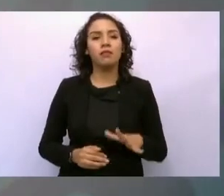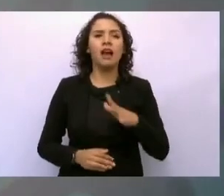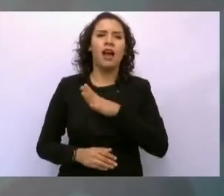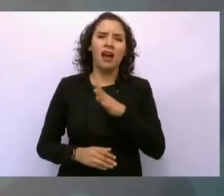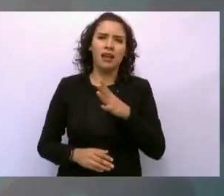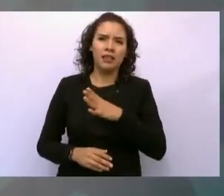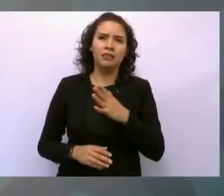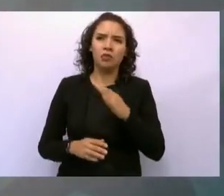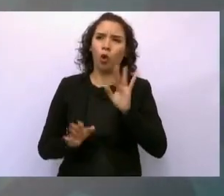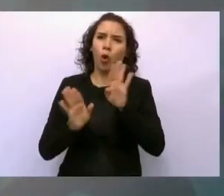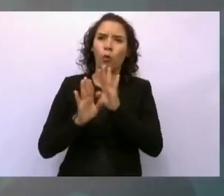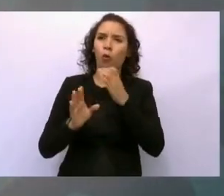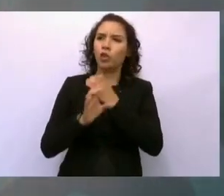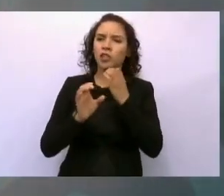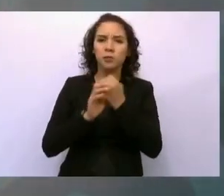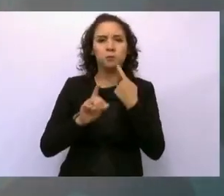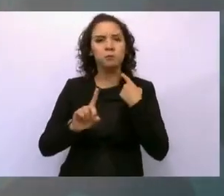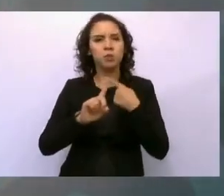circunstancias muy favorables,